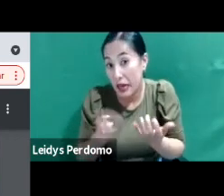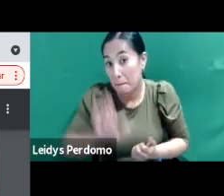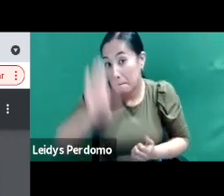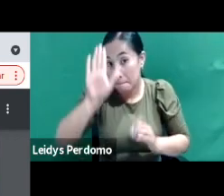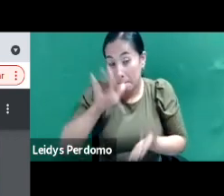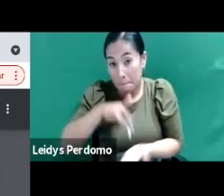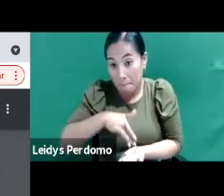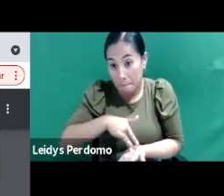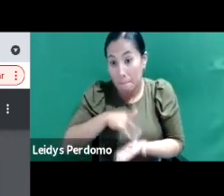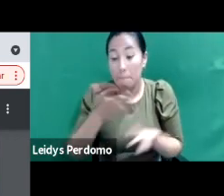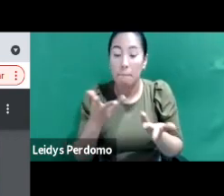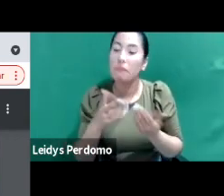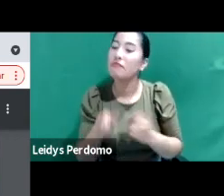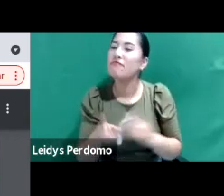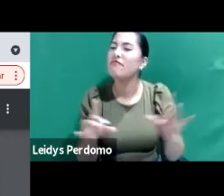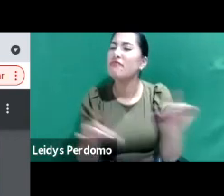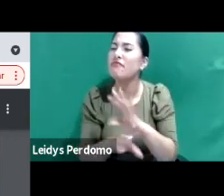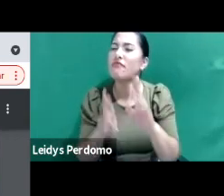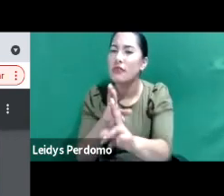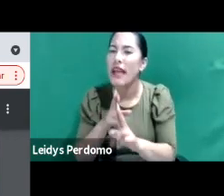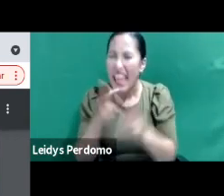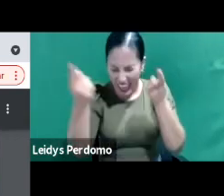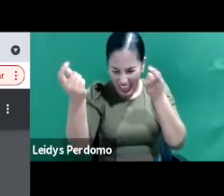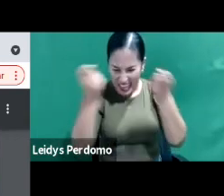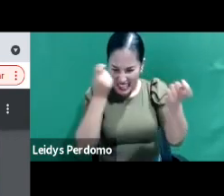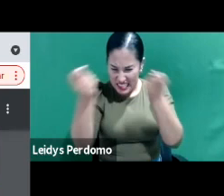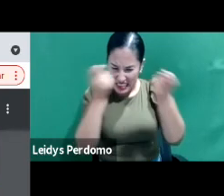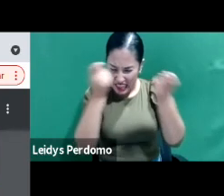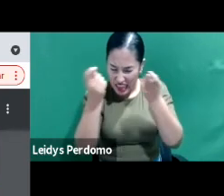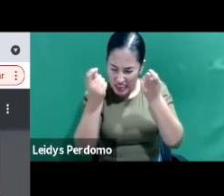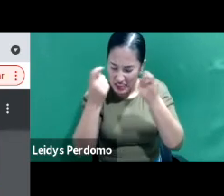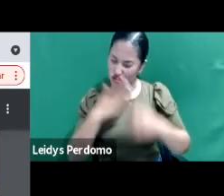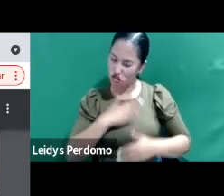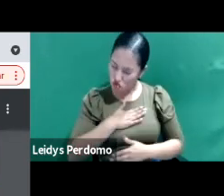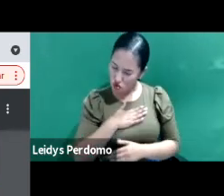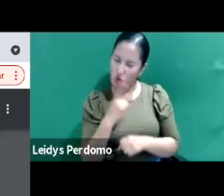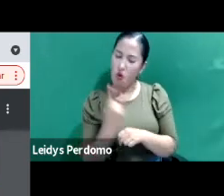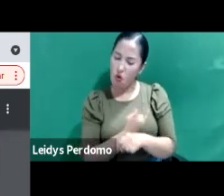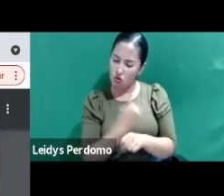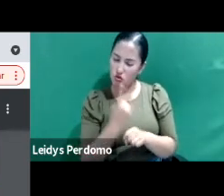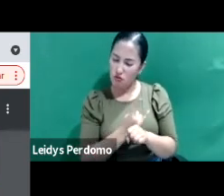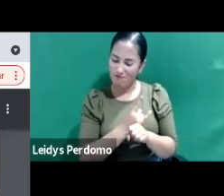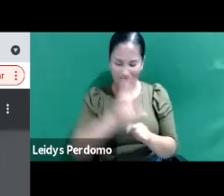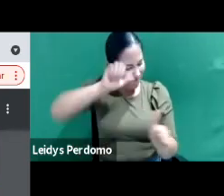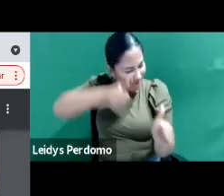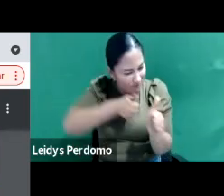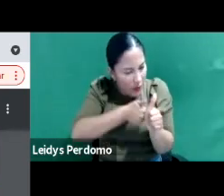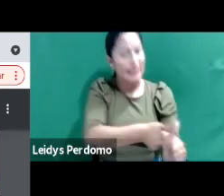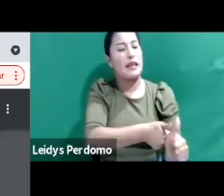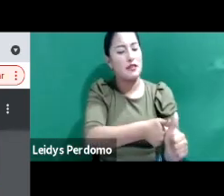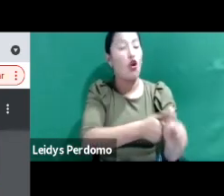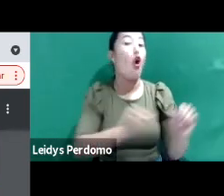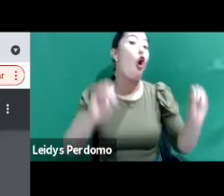chat, nos coloquen es: ¿qué estrategias ustedes utilizarían de intervención o de evaluación en este caso? Si